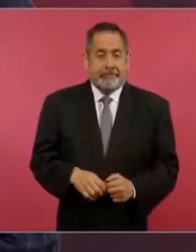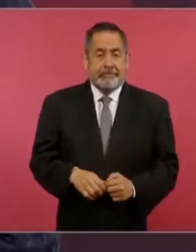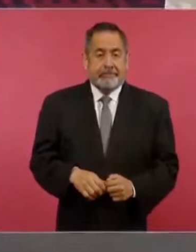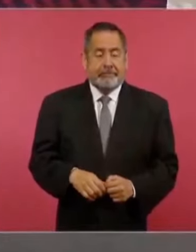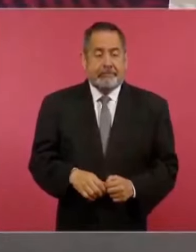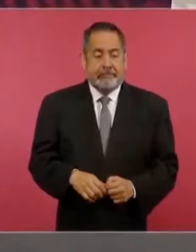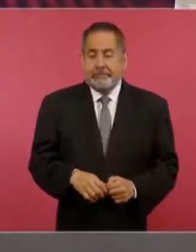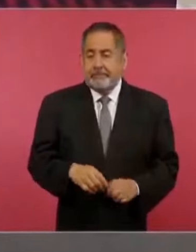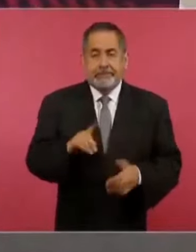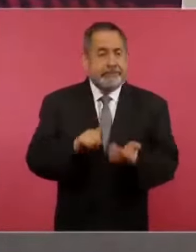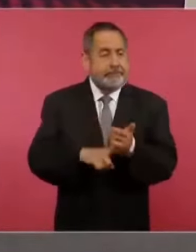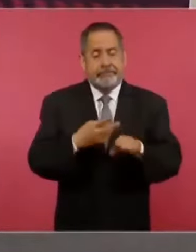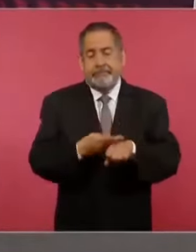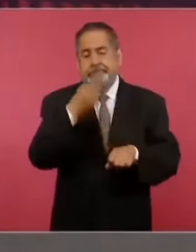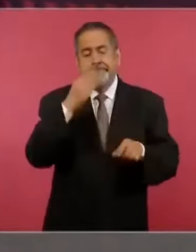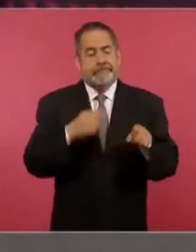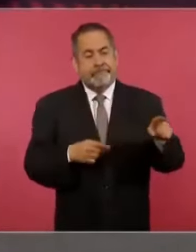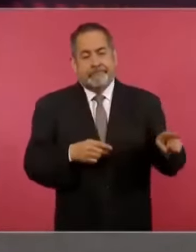muy